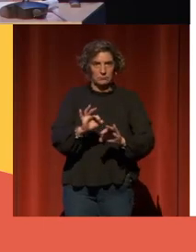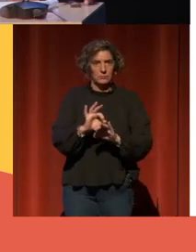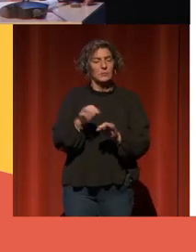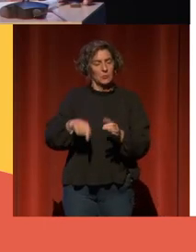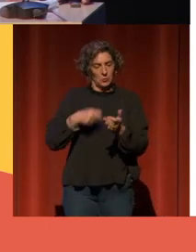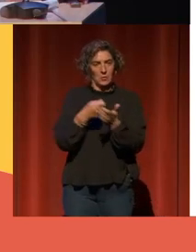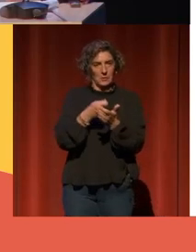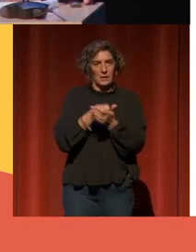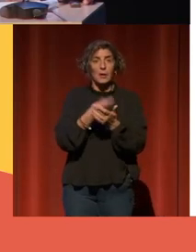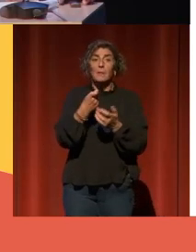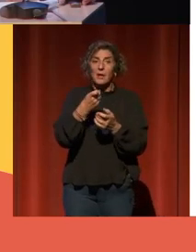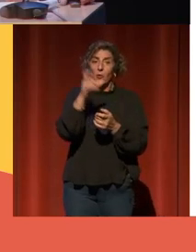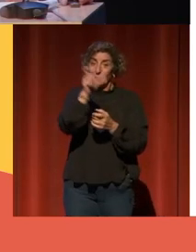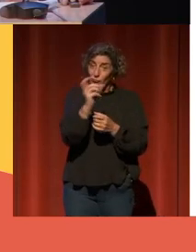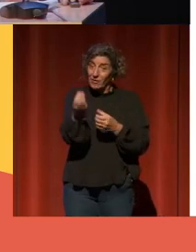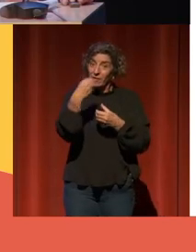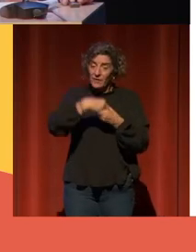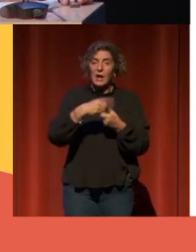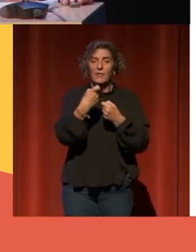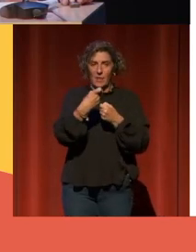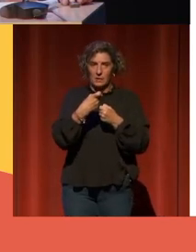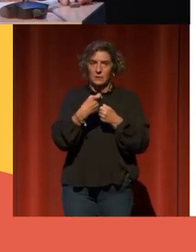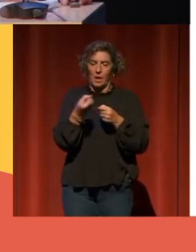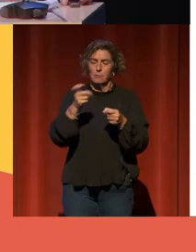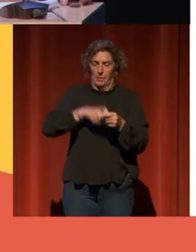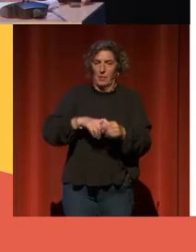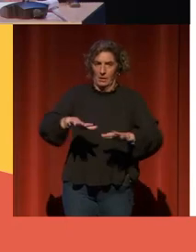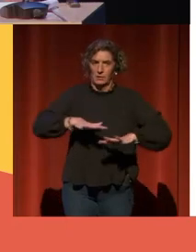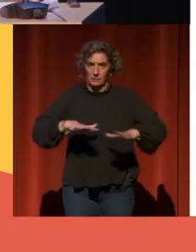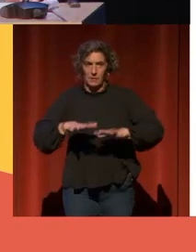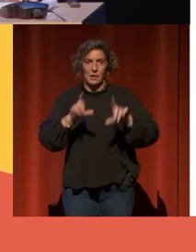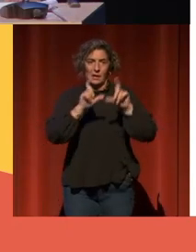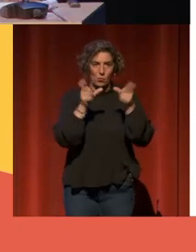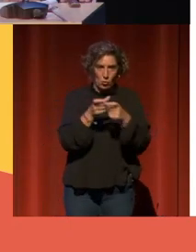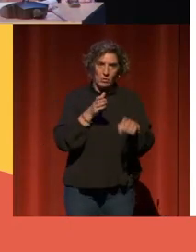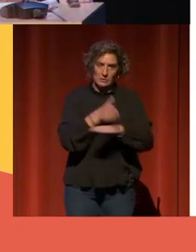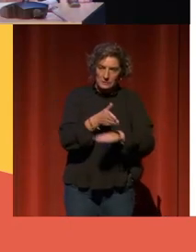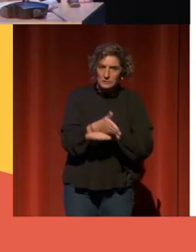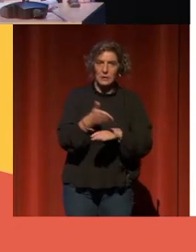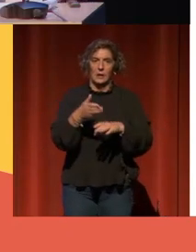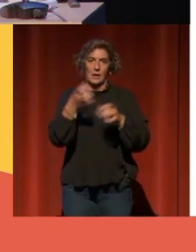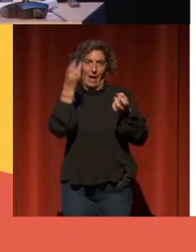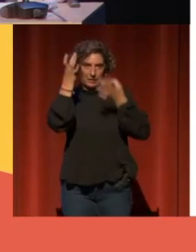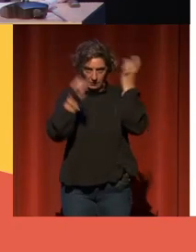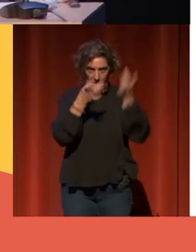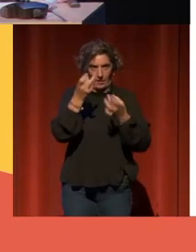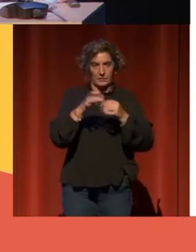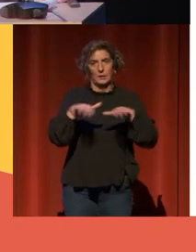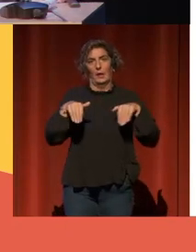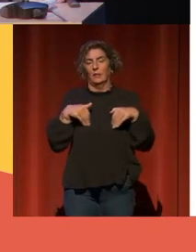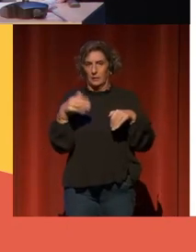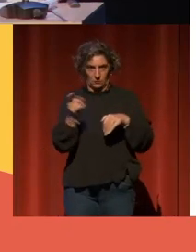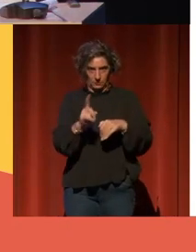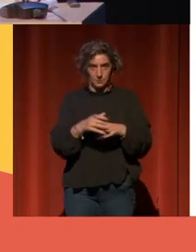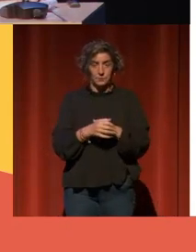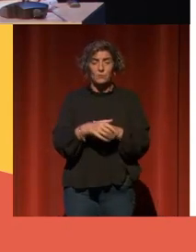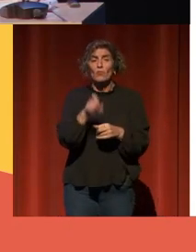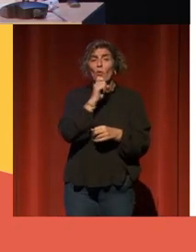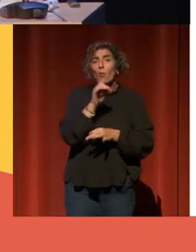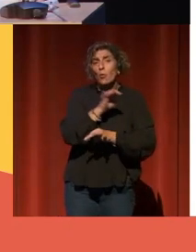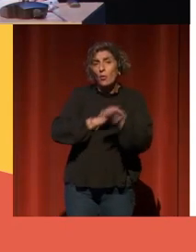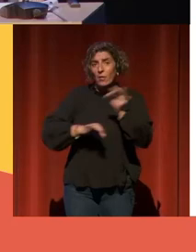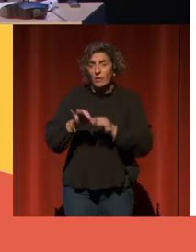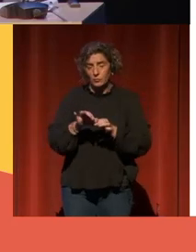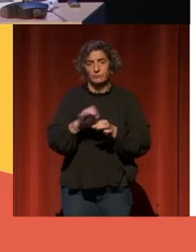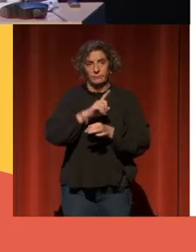participar de forma activa en reuniones y otras actividades Entonces cómo nos organizamos